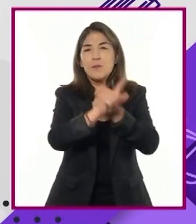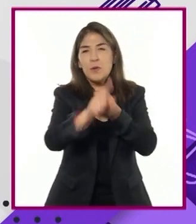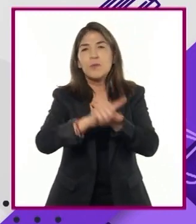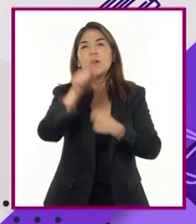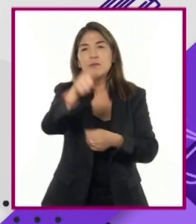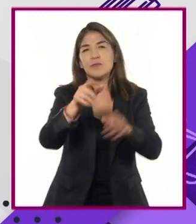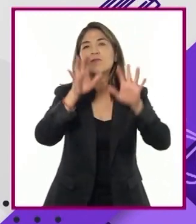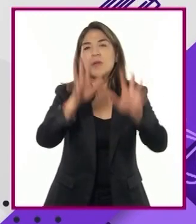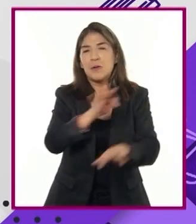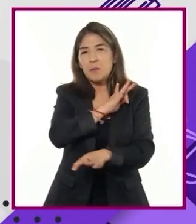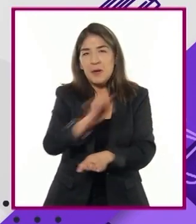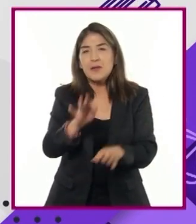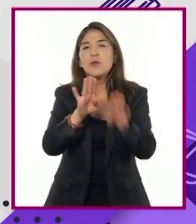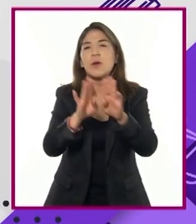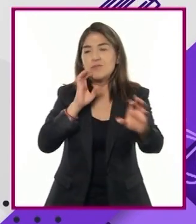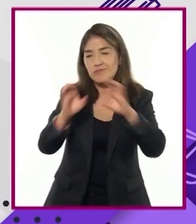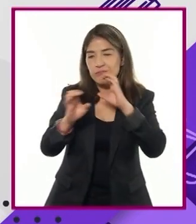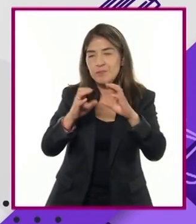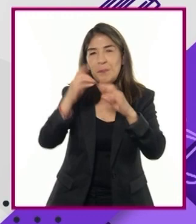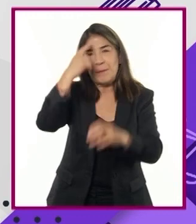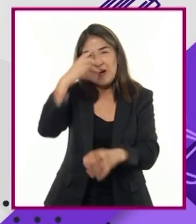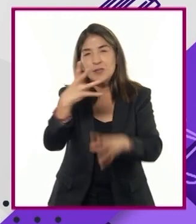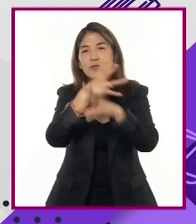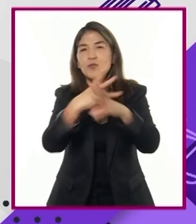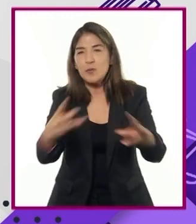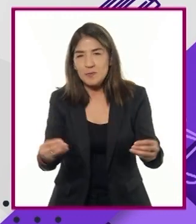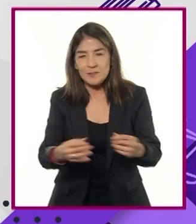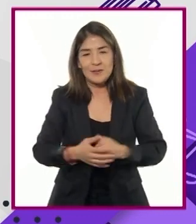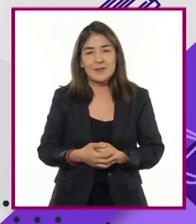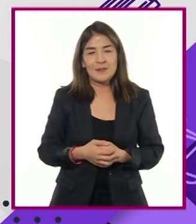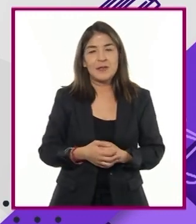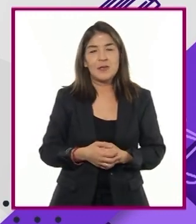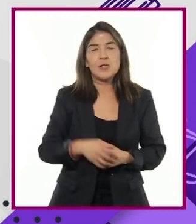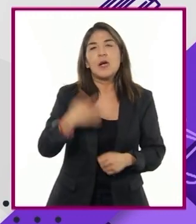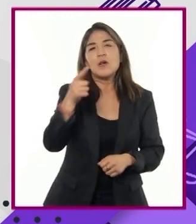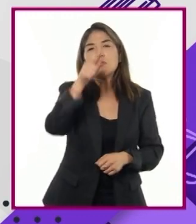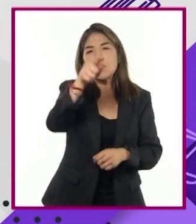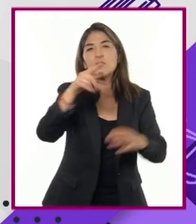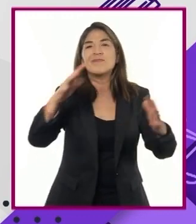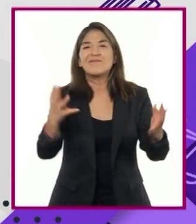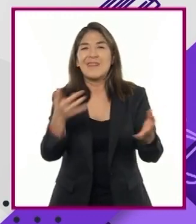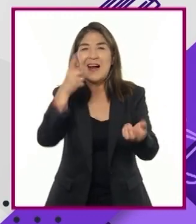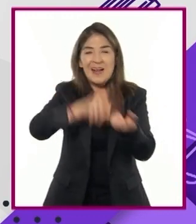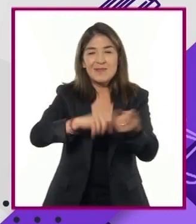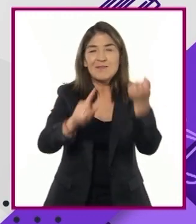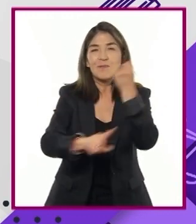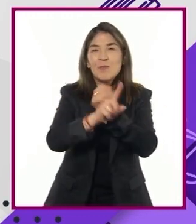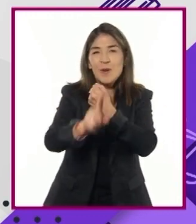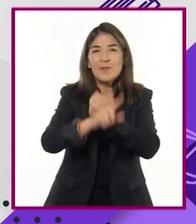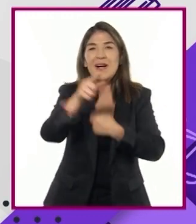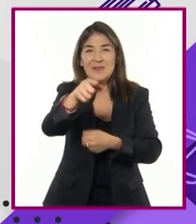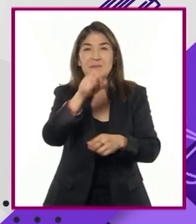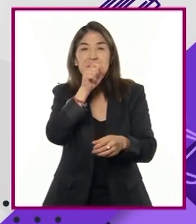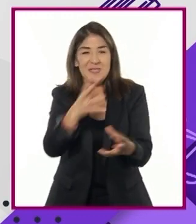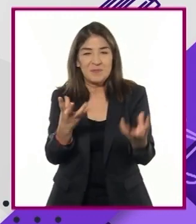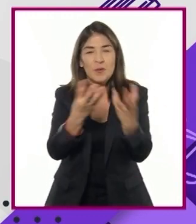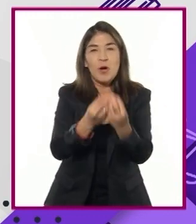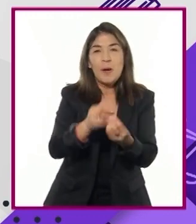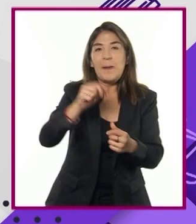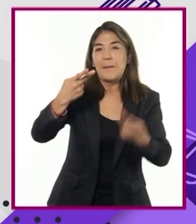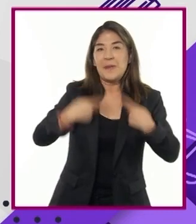dialogando? ¿En qué situaciones de las que han sido partícipes ha intervenido un tercero para solucionarlas?